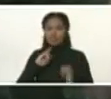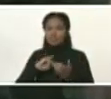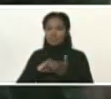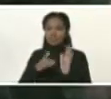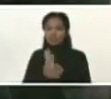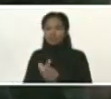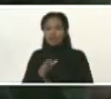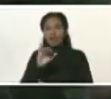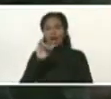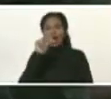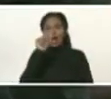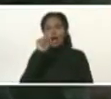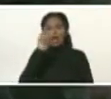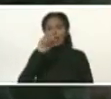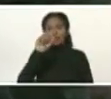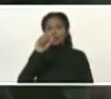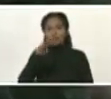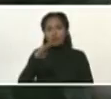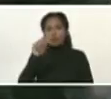Sankara.